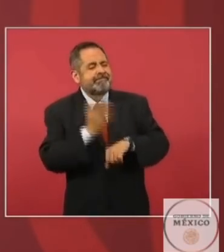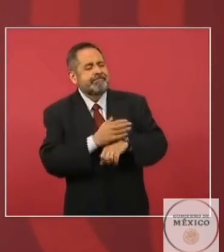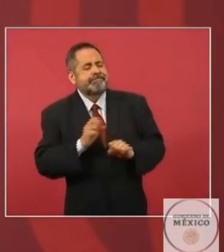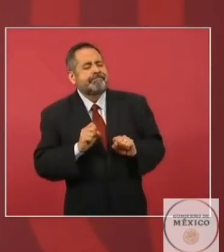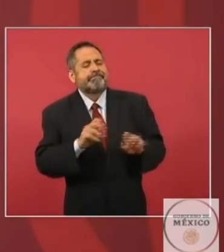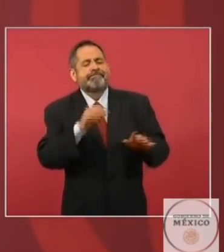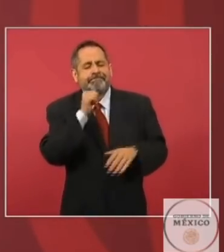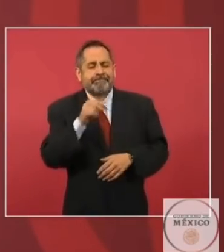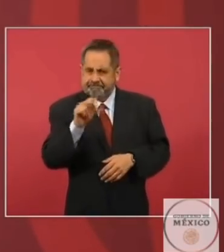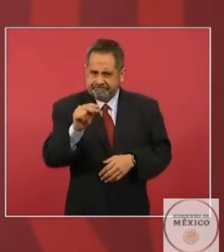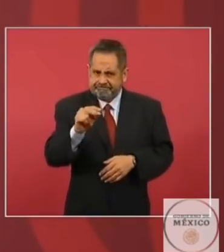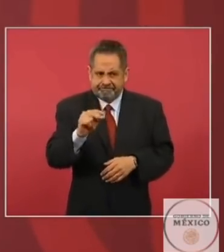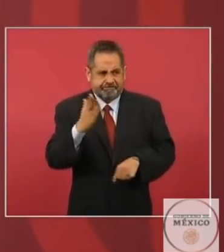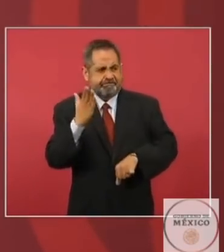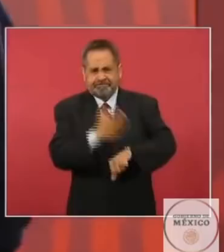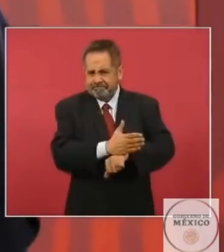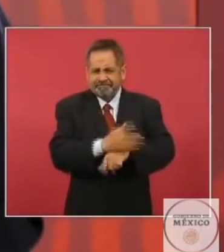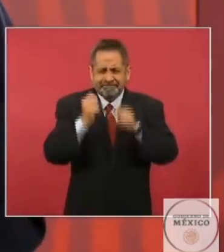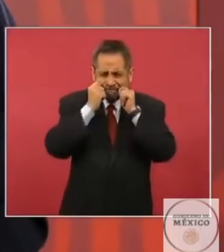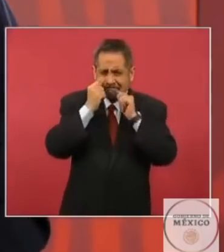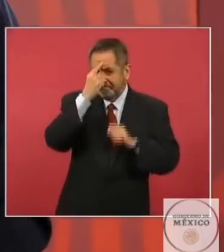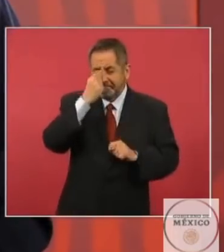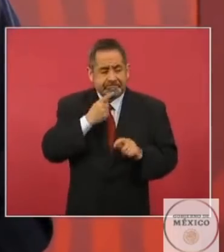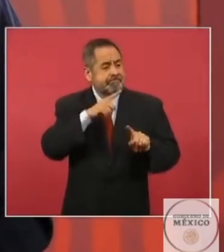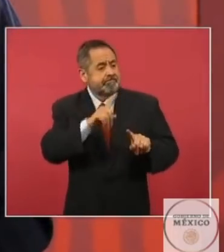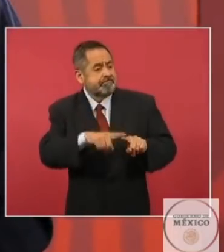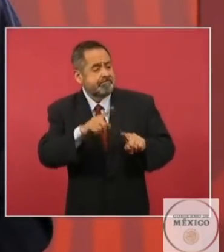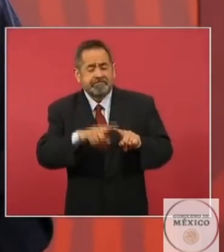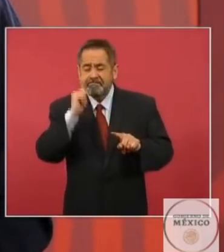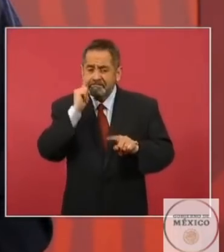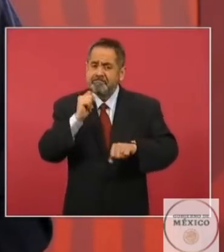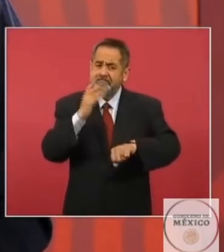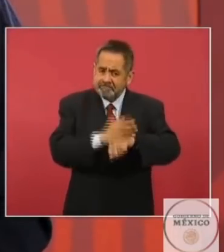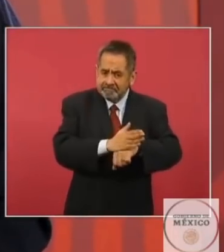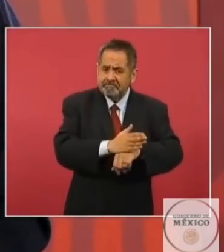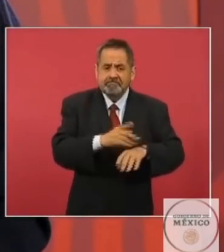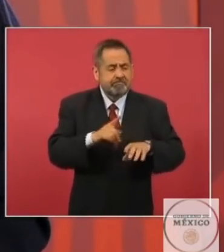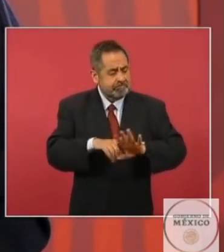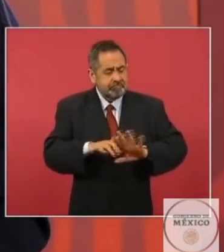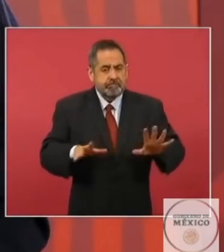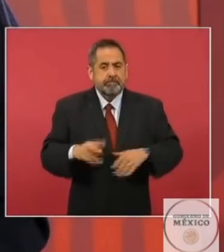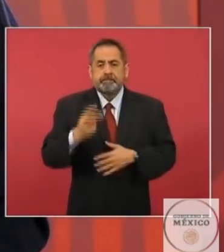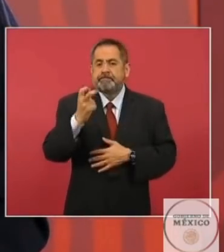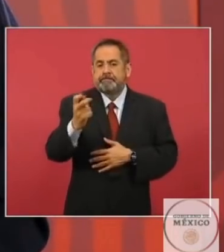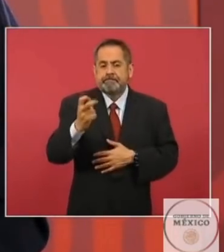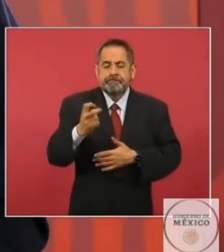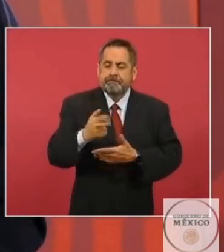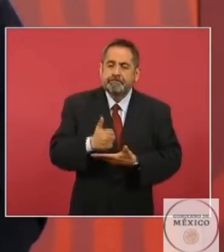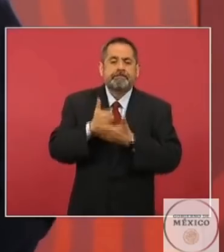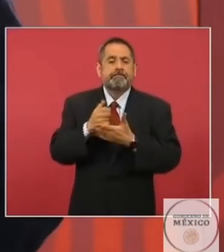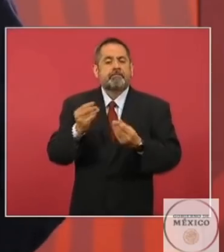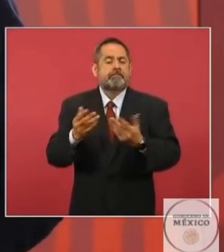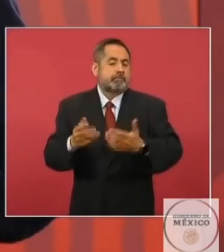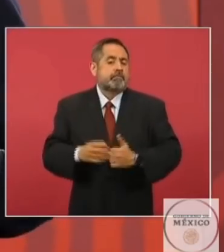quien sea, trátese de quien se trate. Yo creo que eso nos va a ayudar mucho.